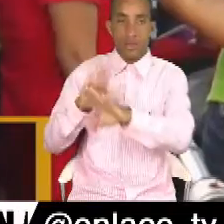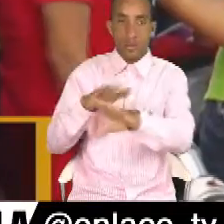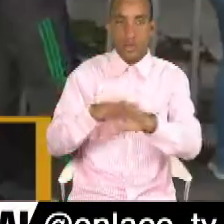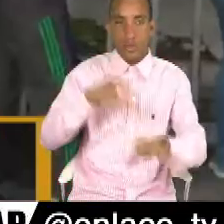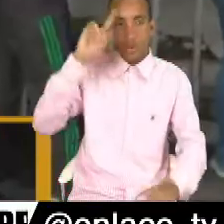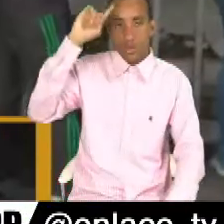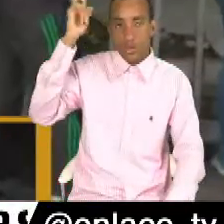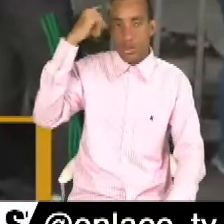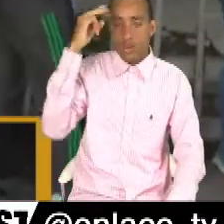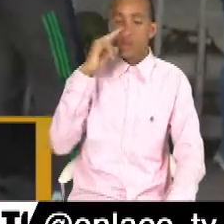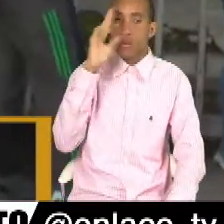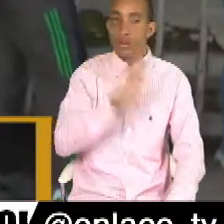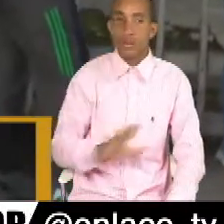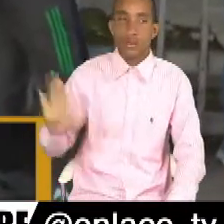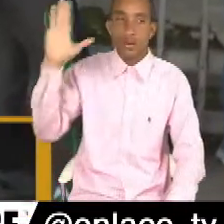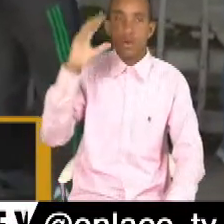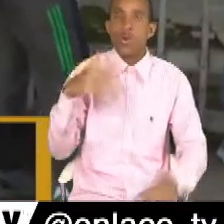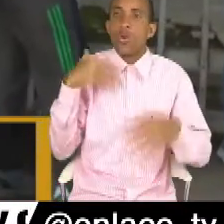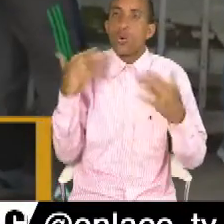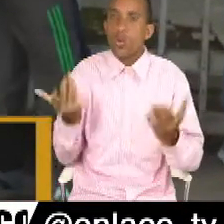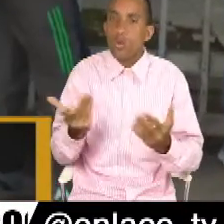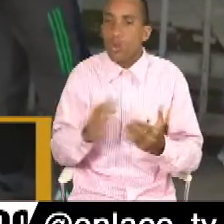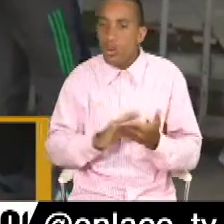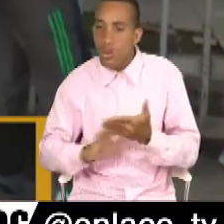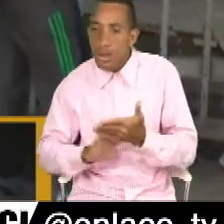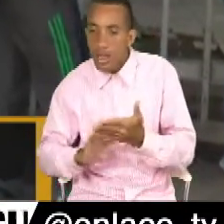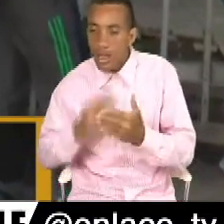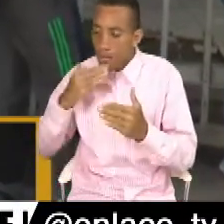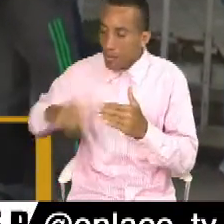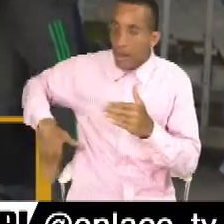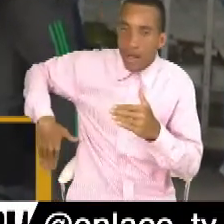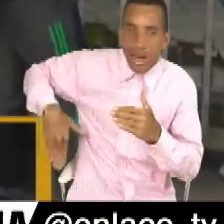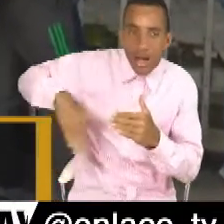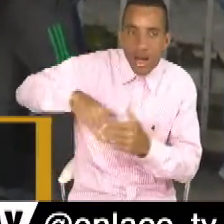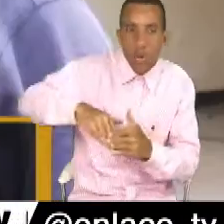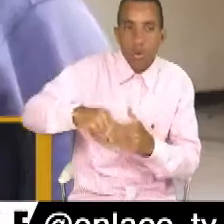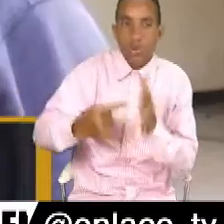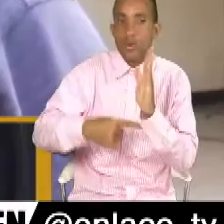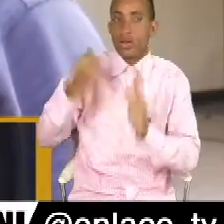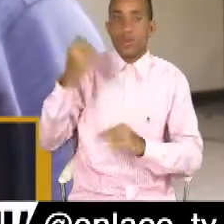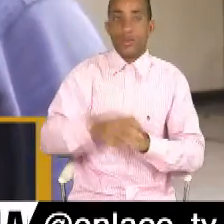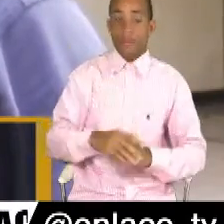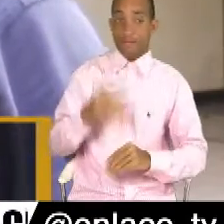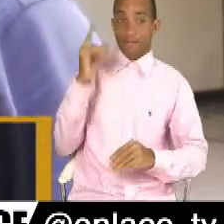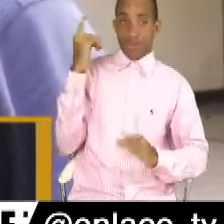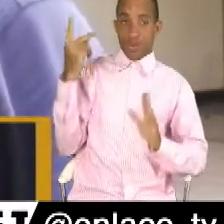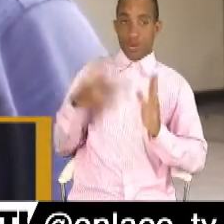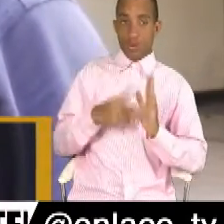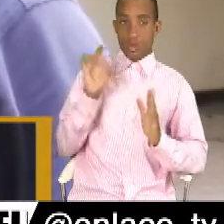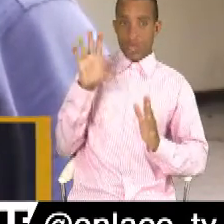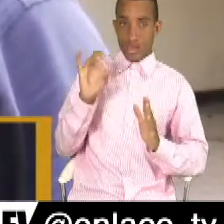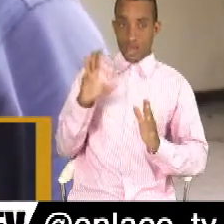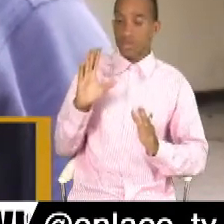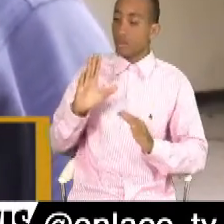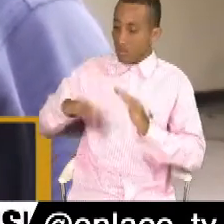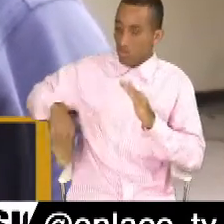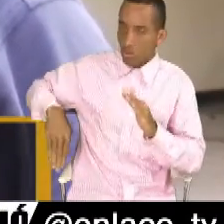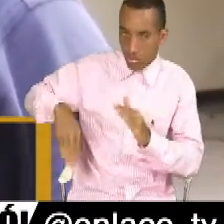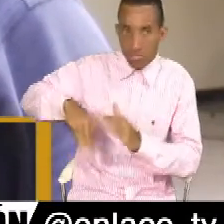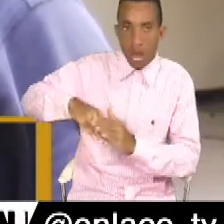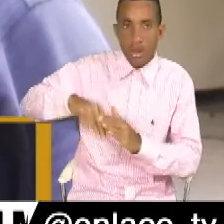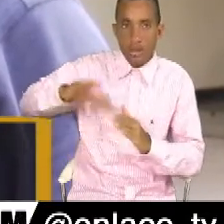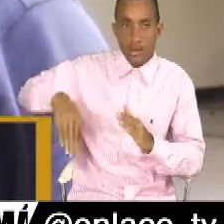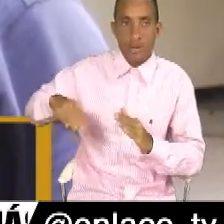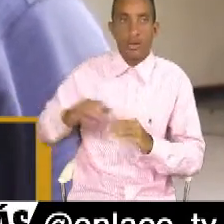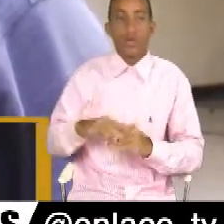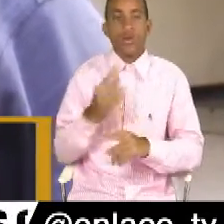cómo se va a hacer el proceso de recuperación, como se ha hecho en ocasiones anteriores. En el 2015 se hizo el proceso de recuperación una semana en el mes